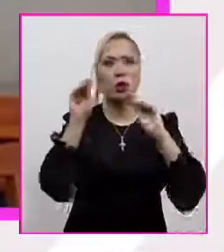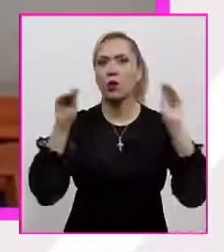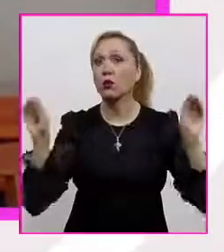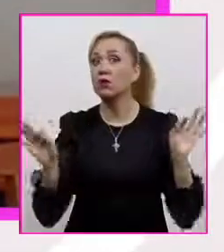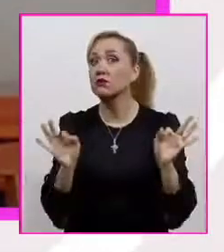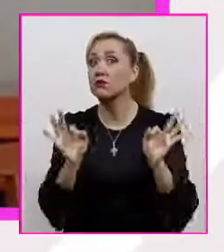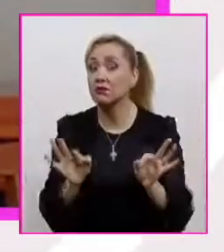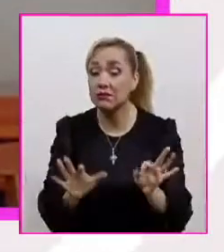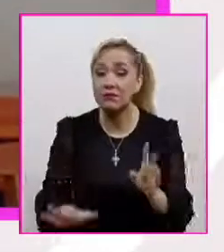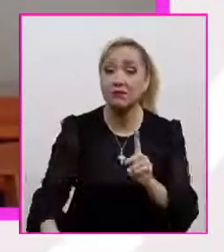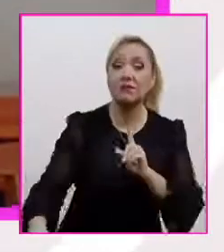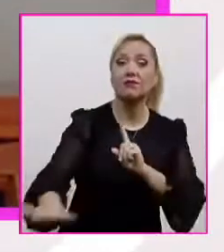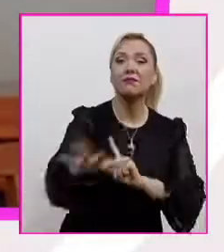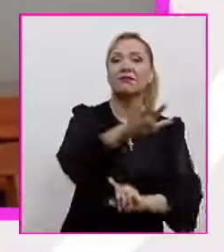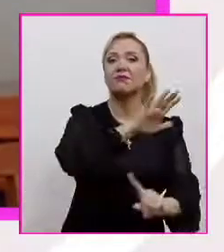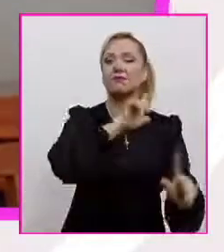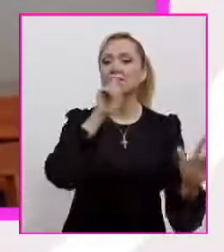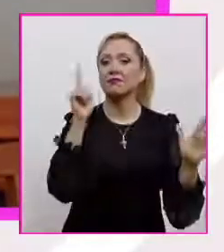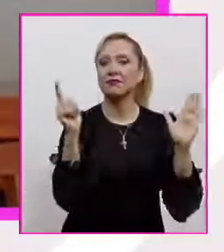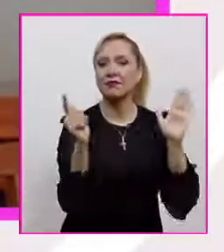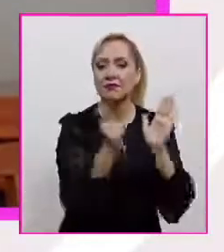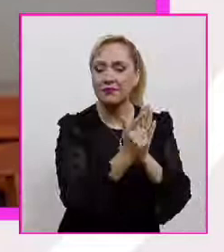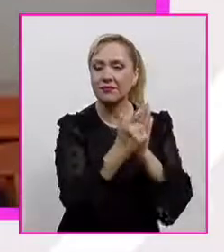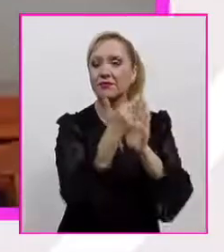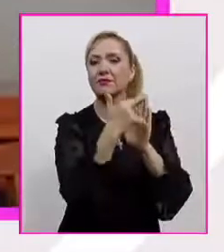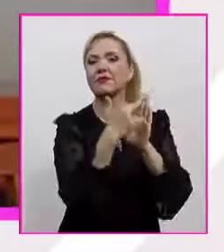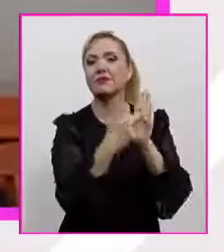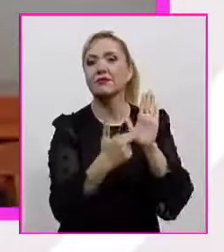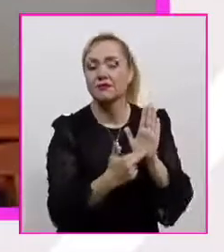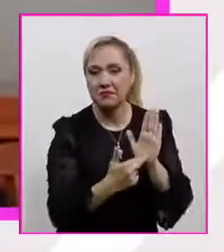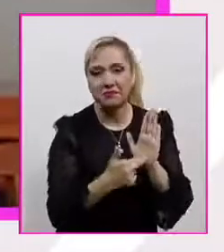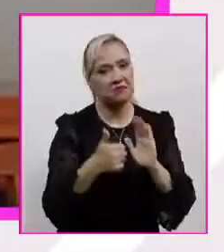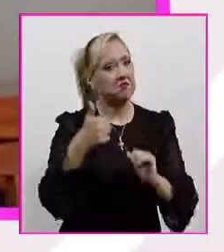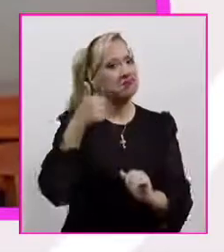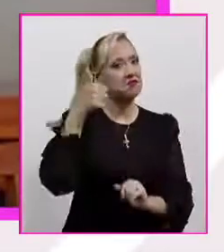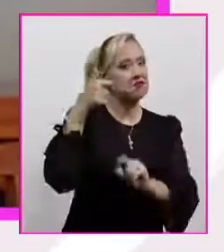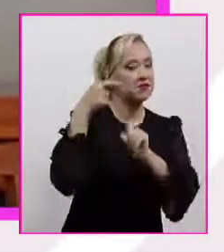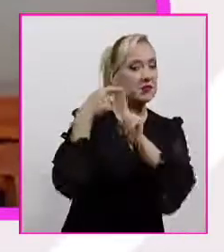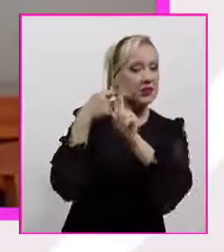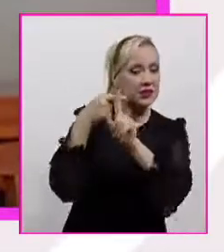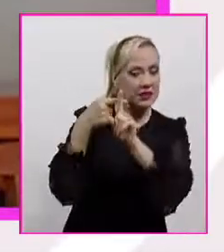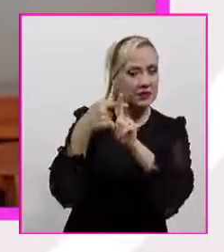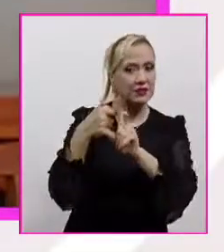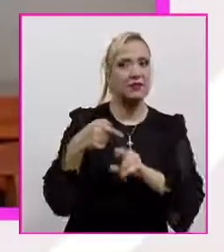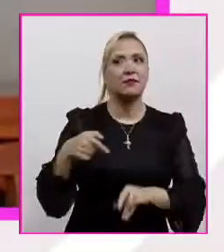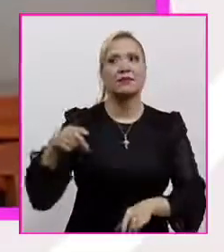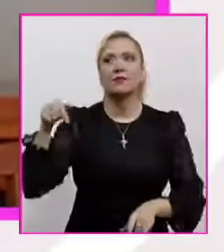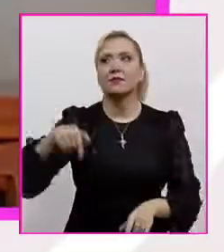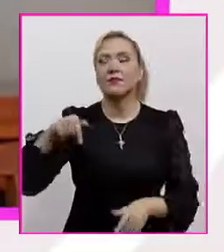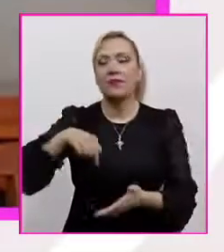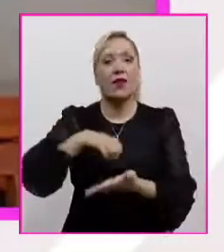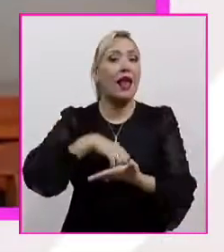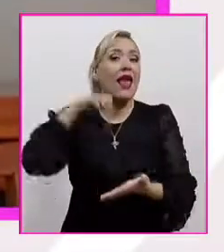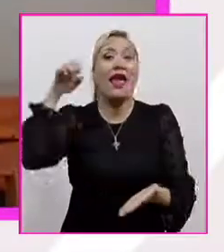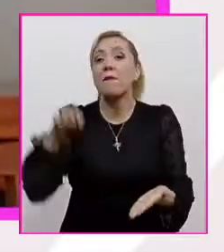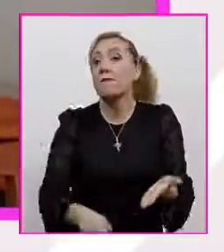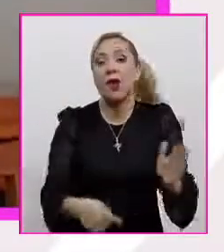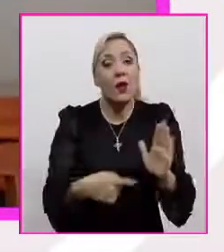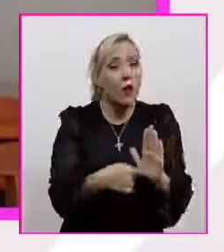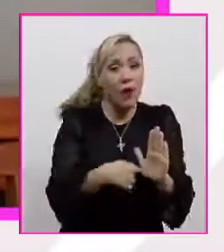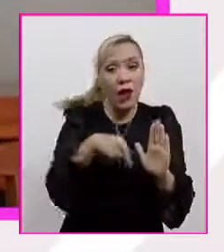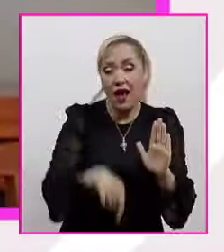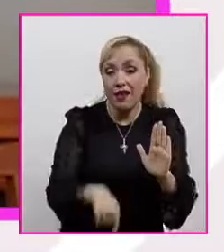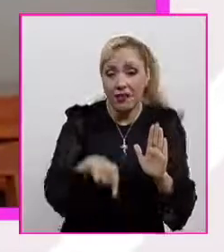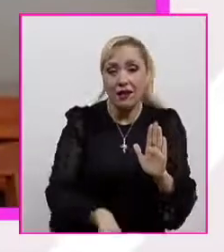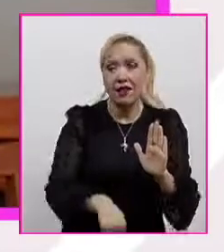este entorno legislativo y reglamentario como muy favorable. Es un entorno, es un ejemplo de marco regulatorio que